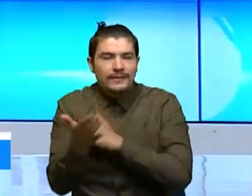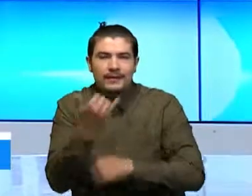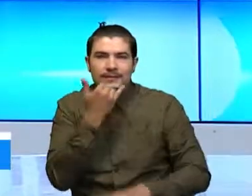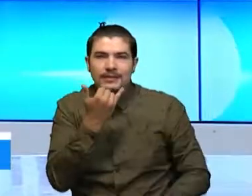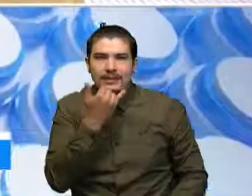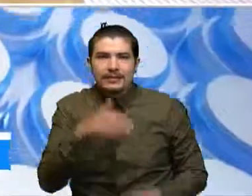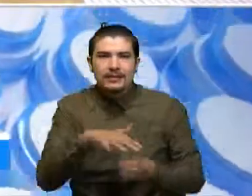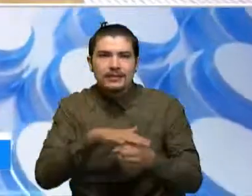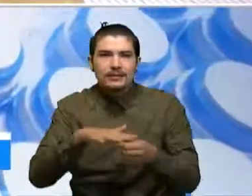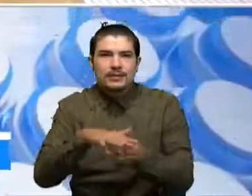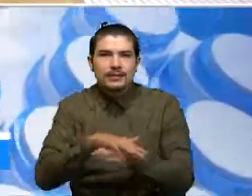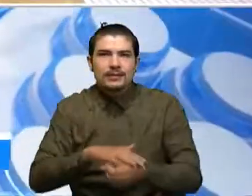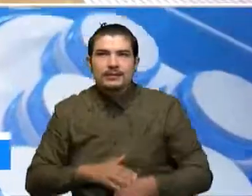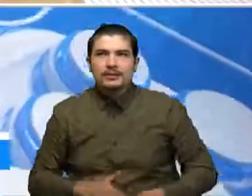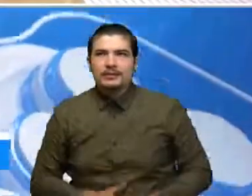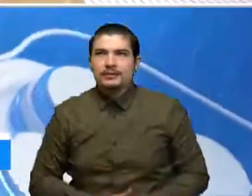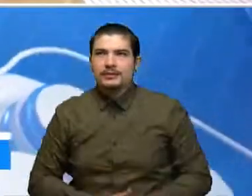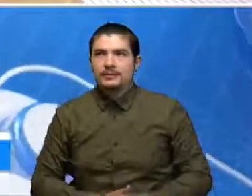tardes.